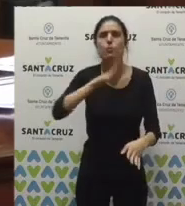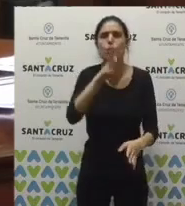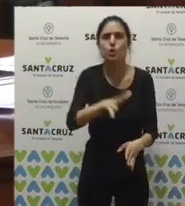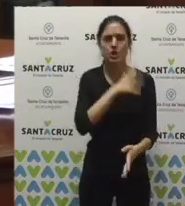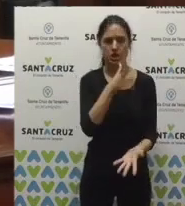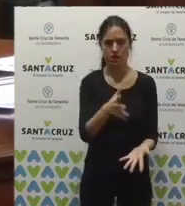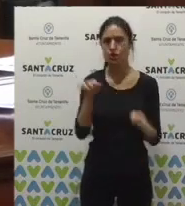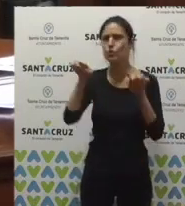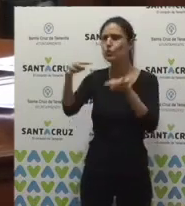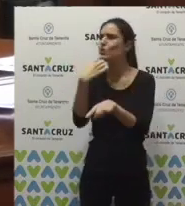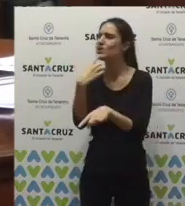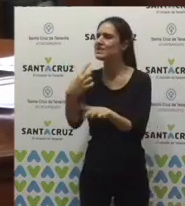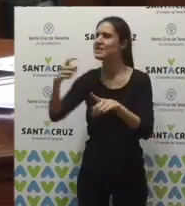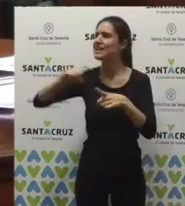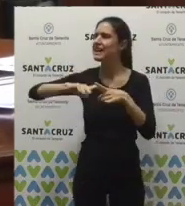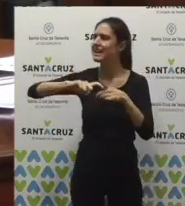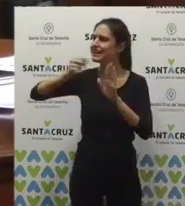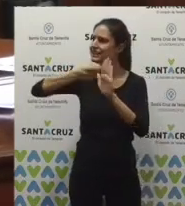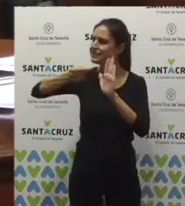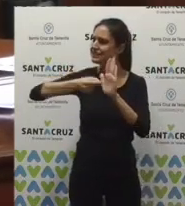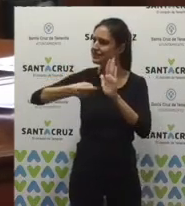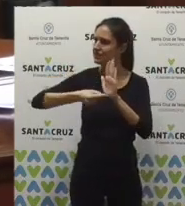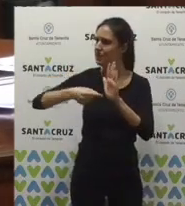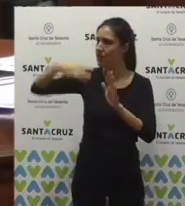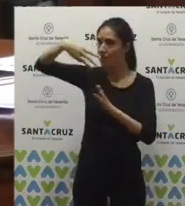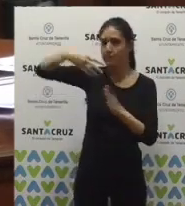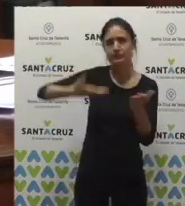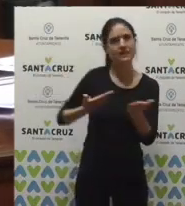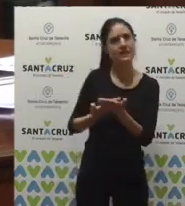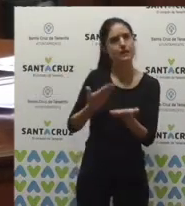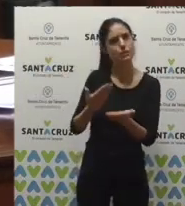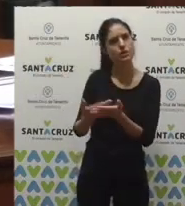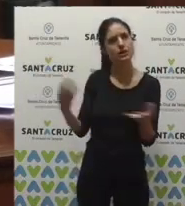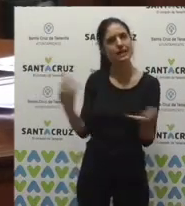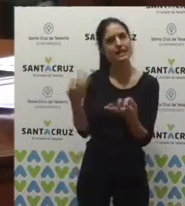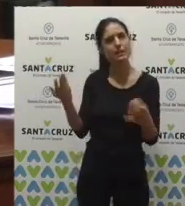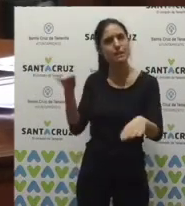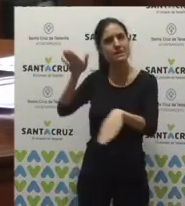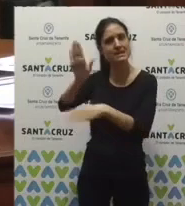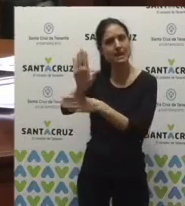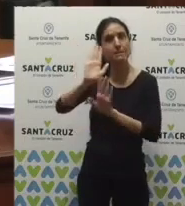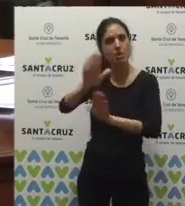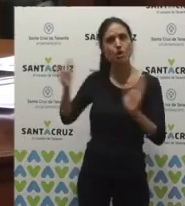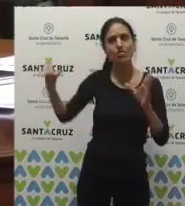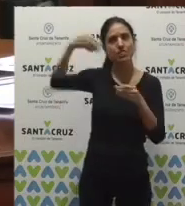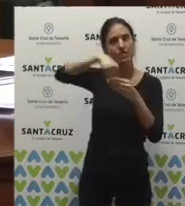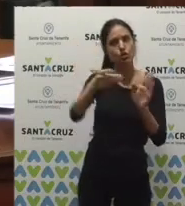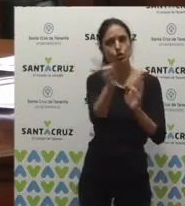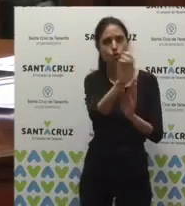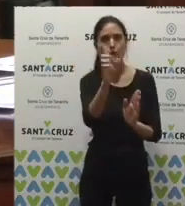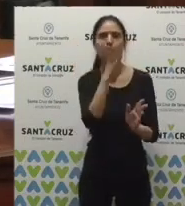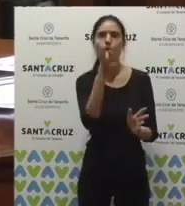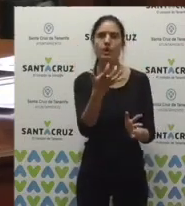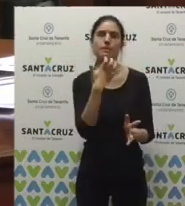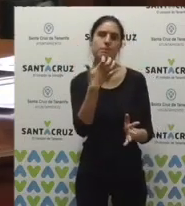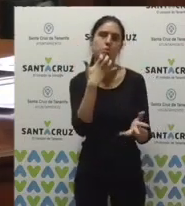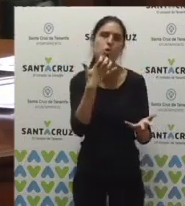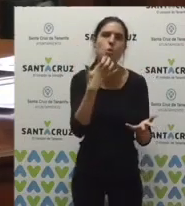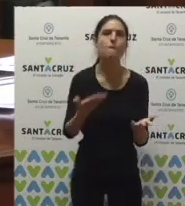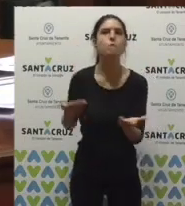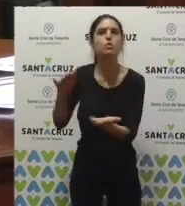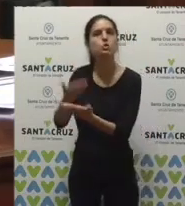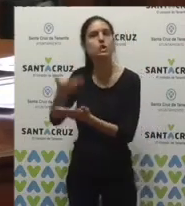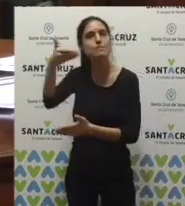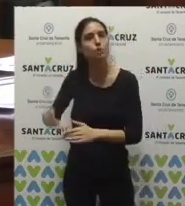de las características de esas mociones que se tenían que presentar que no estarían dentro que serían pues mociones importantes y que no estén